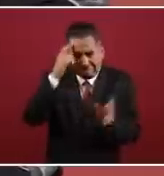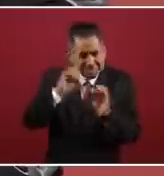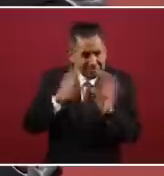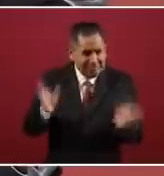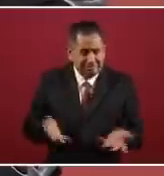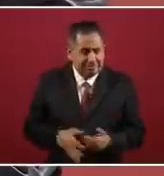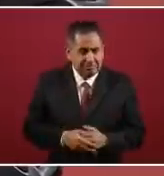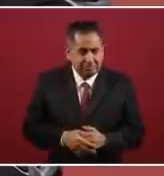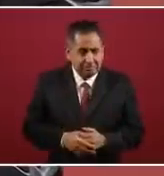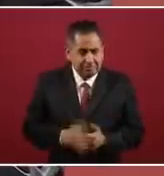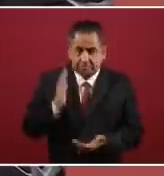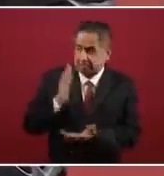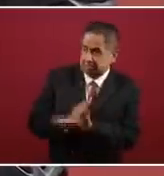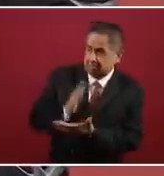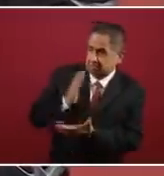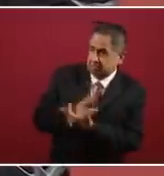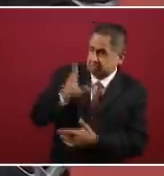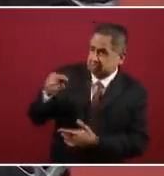¿Por qué impedirlo?